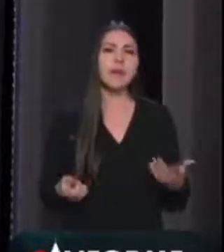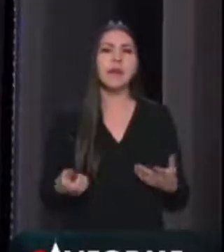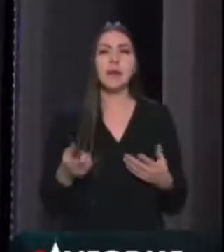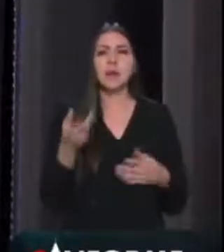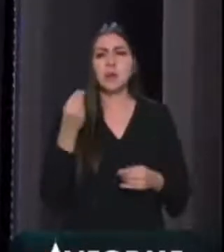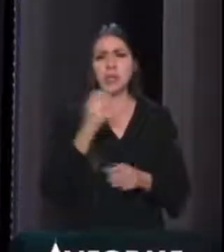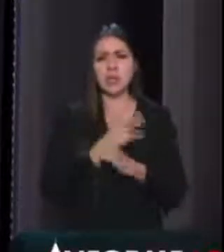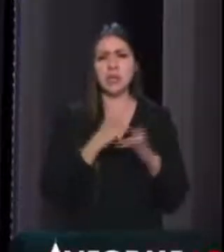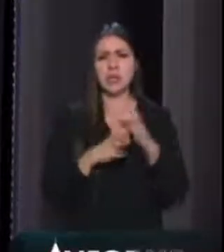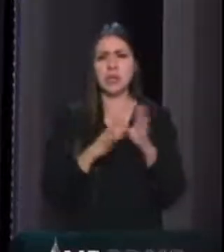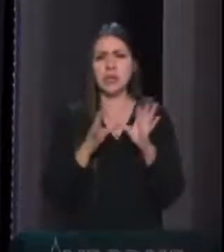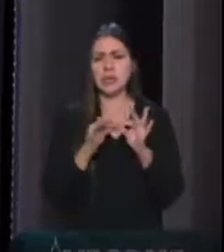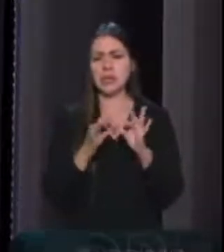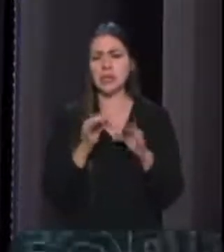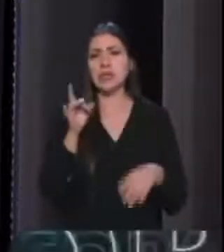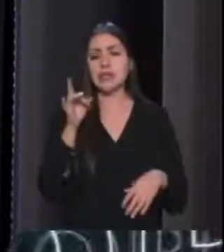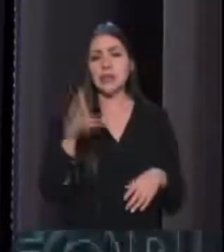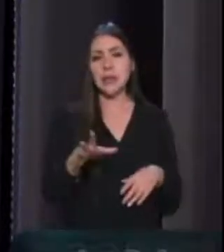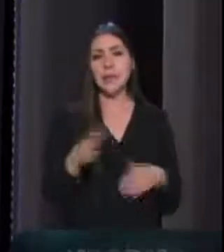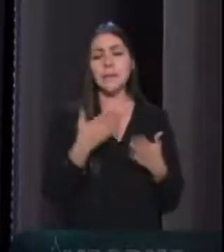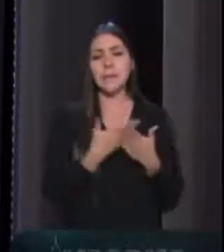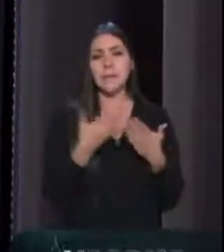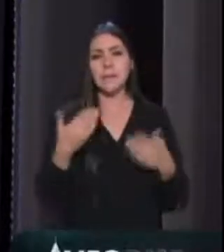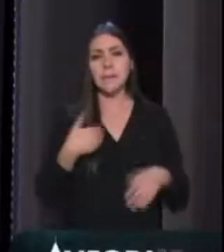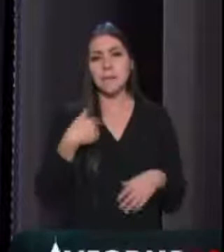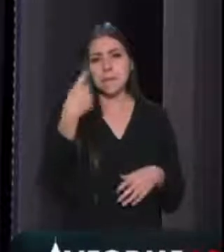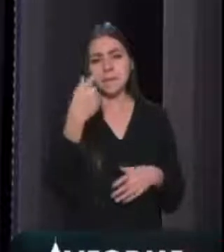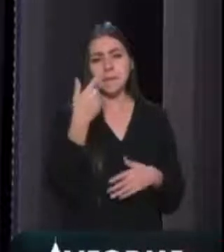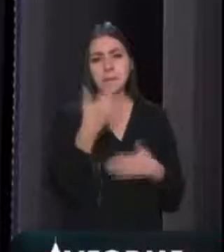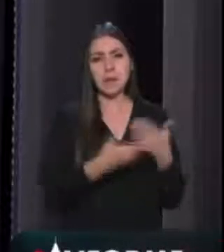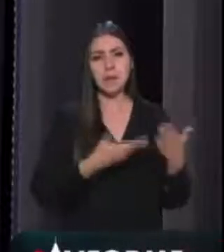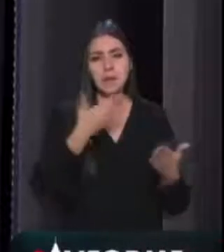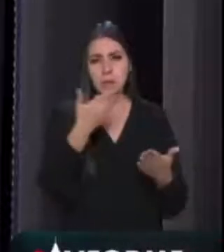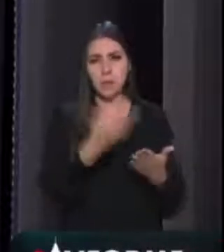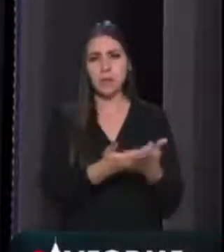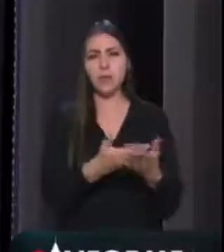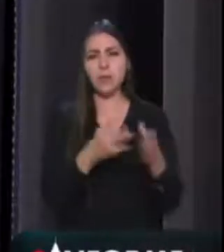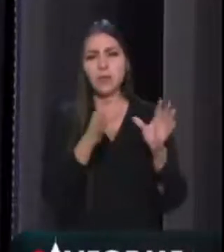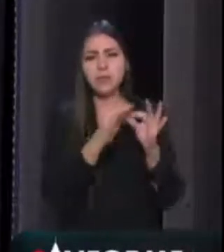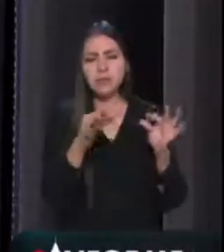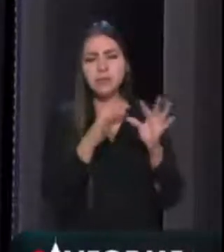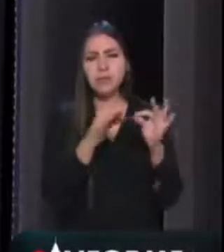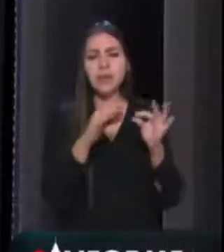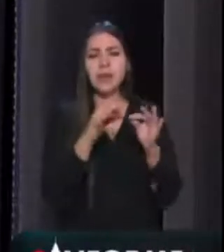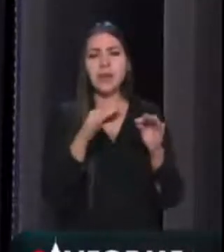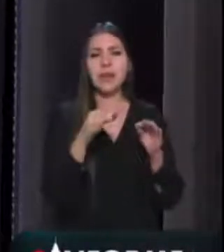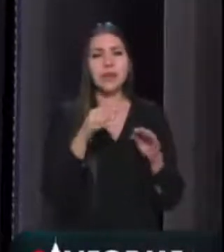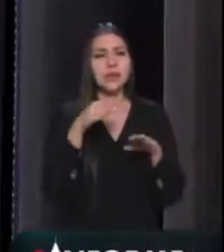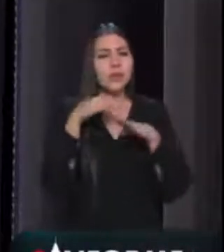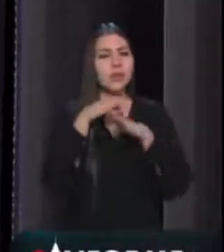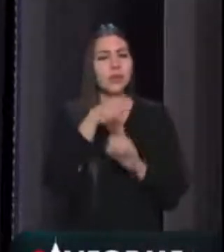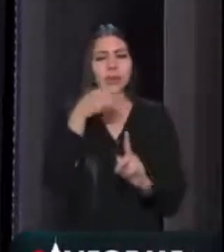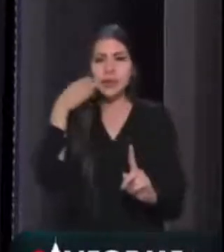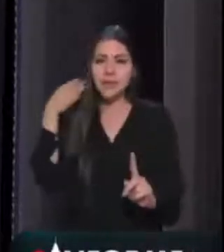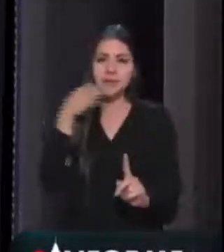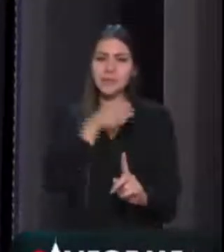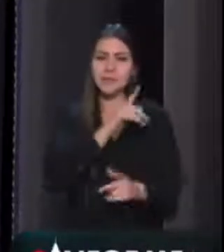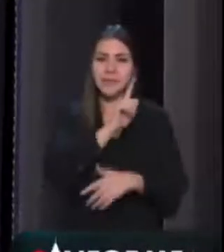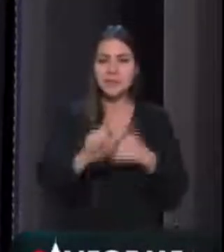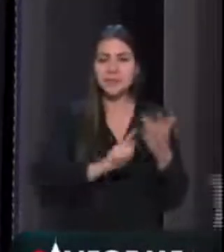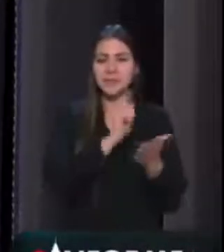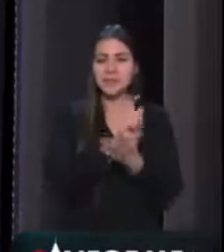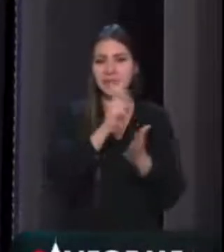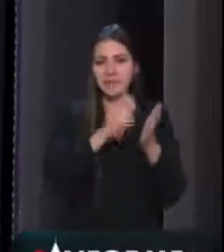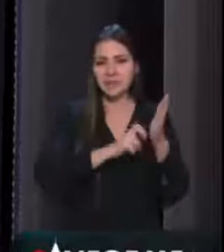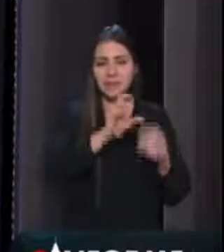les propondría que nos fuéramos directo a ya sus posiciones sobre la reforma. Una de las cosas que se